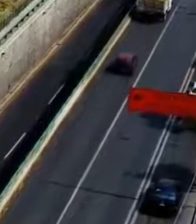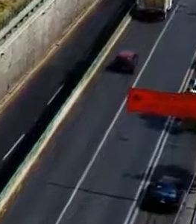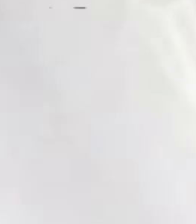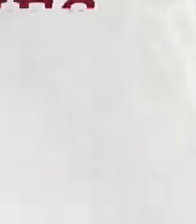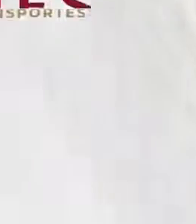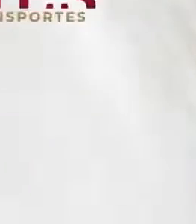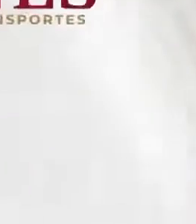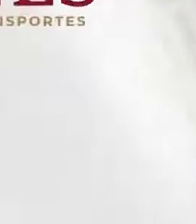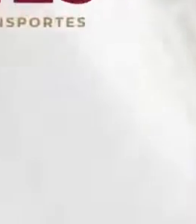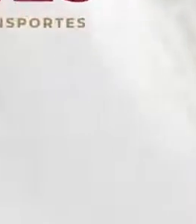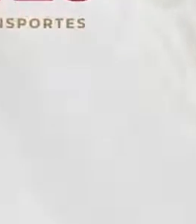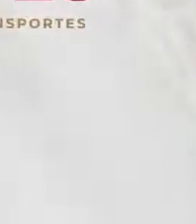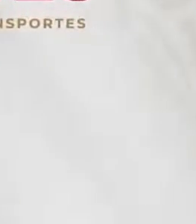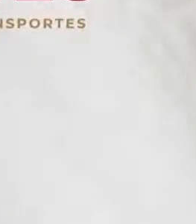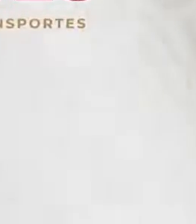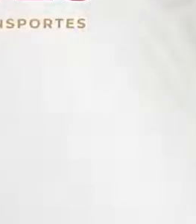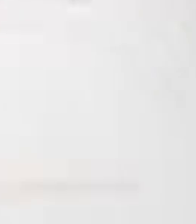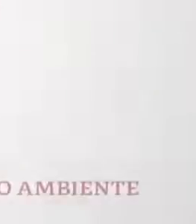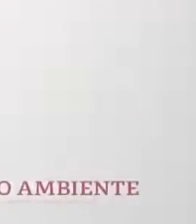Transportes.